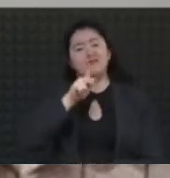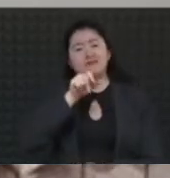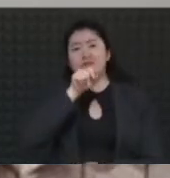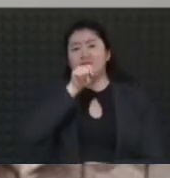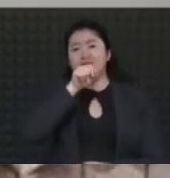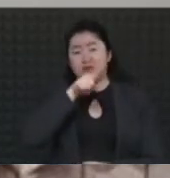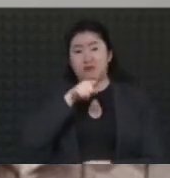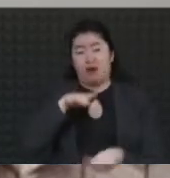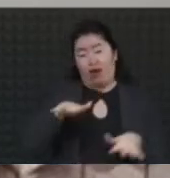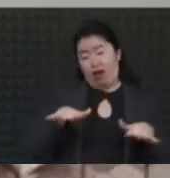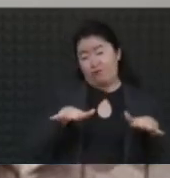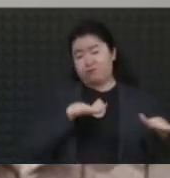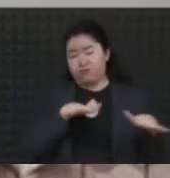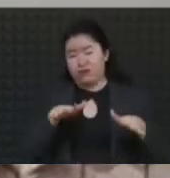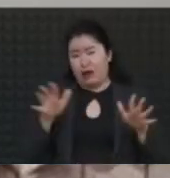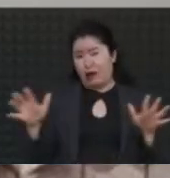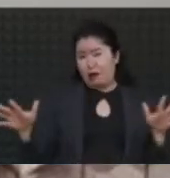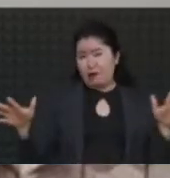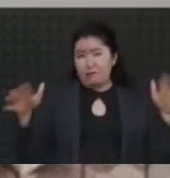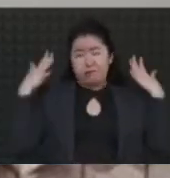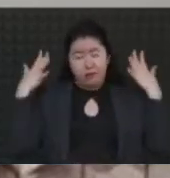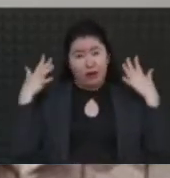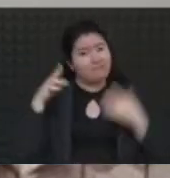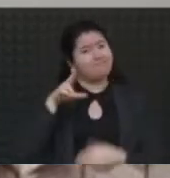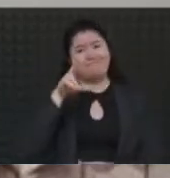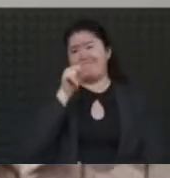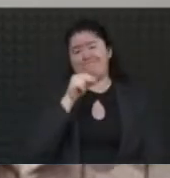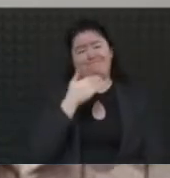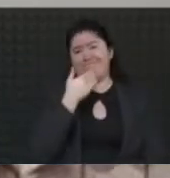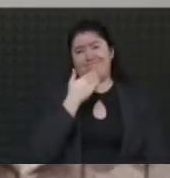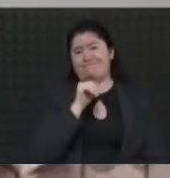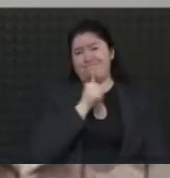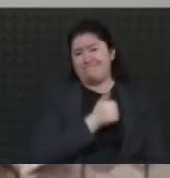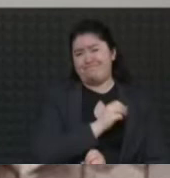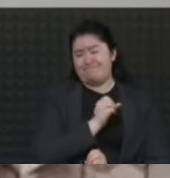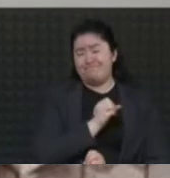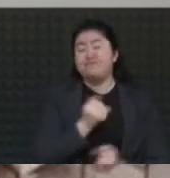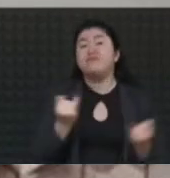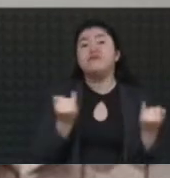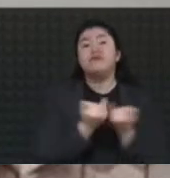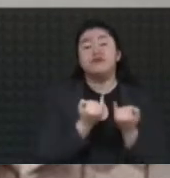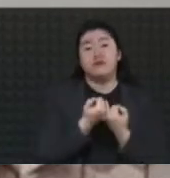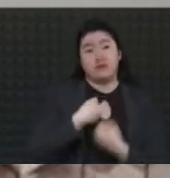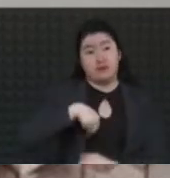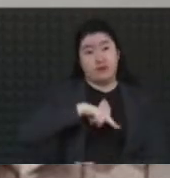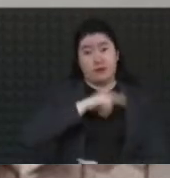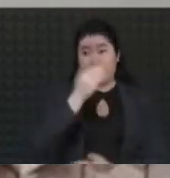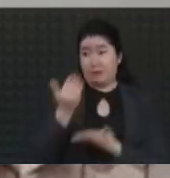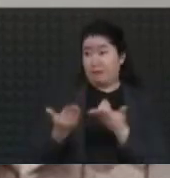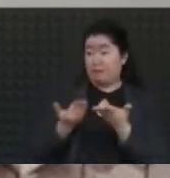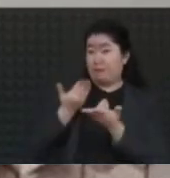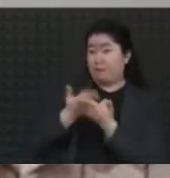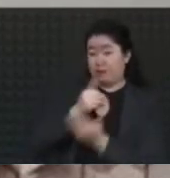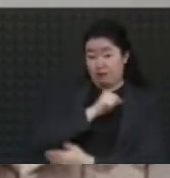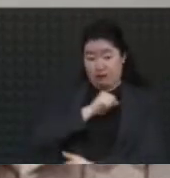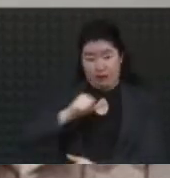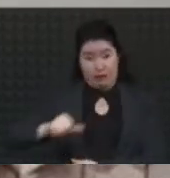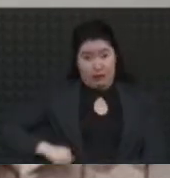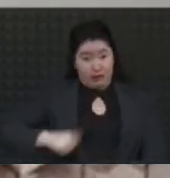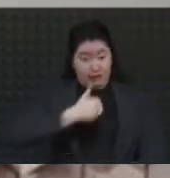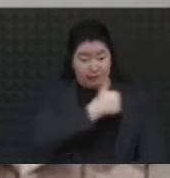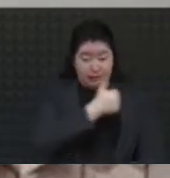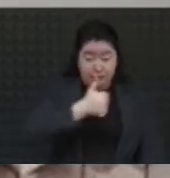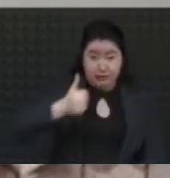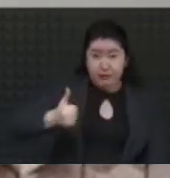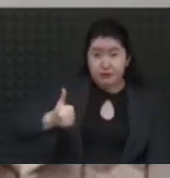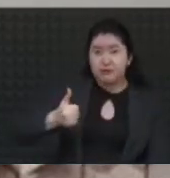la aceleración que está establecida en la Ley de Protección Civil. Aún así, hemos pedido a todas las alcaldías, a través de sus áreas de protección civil,